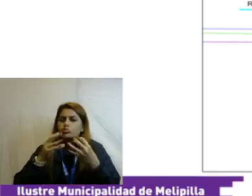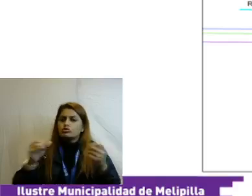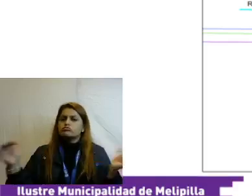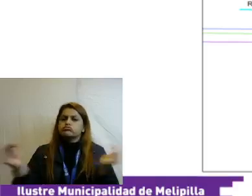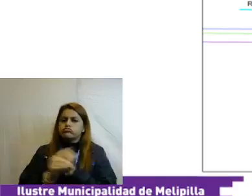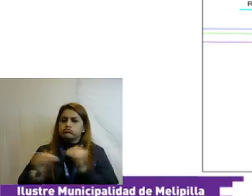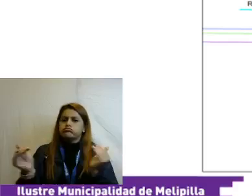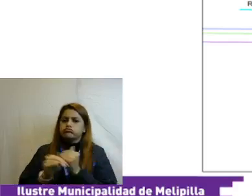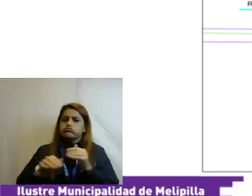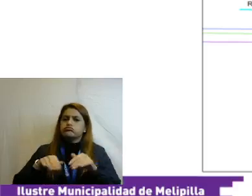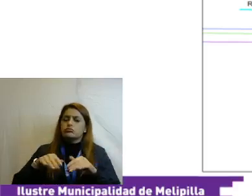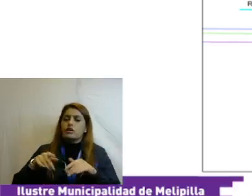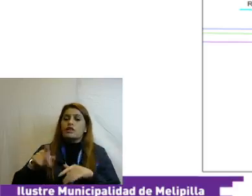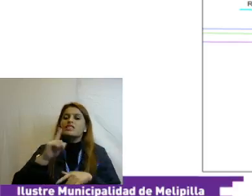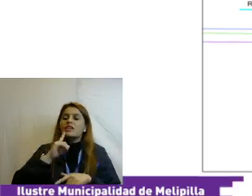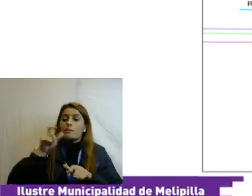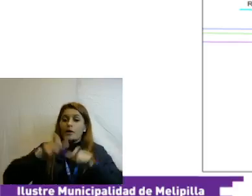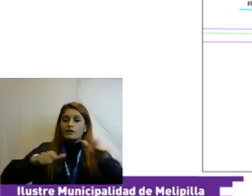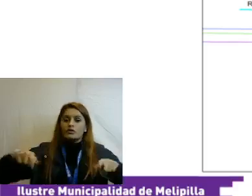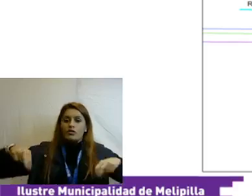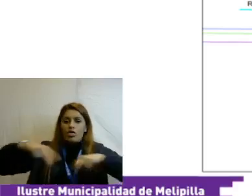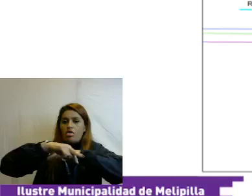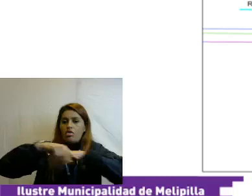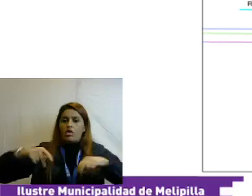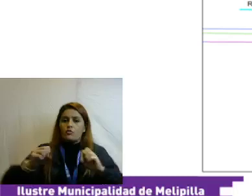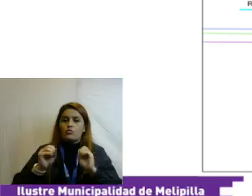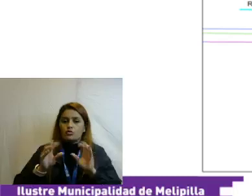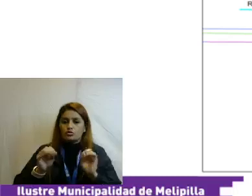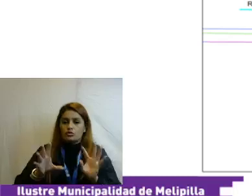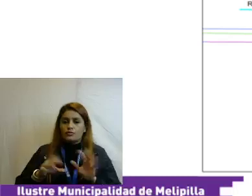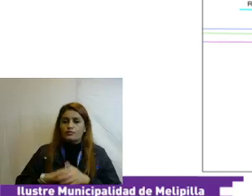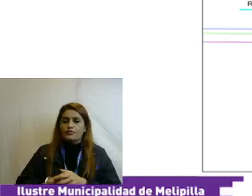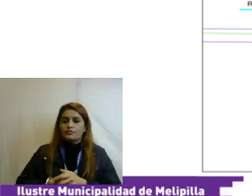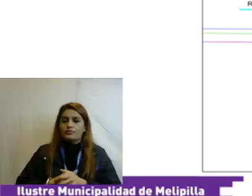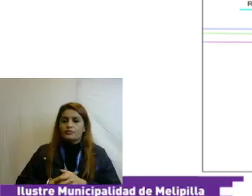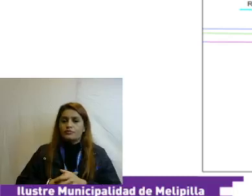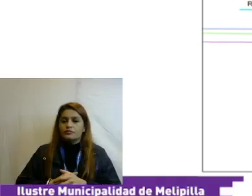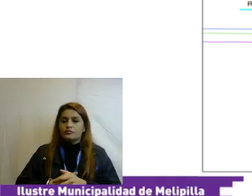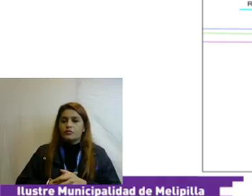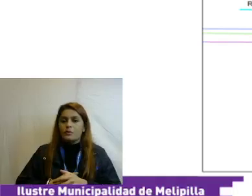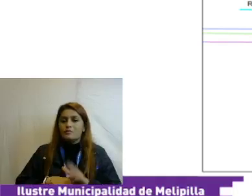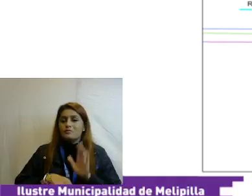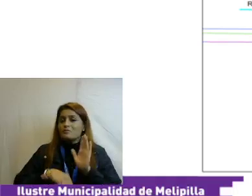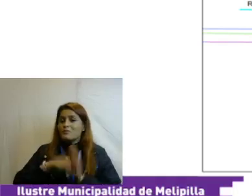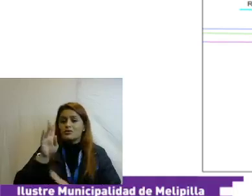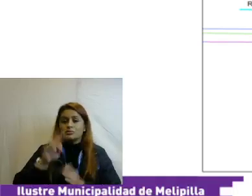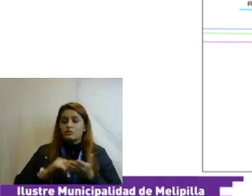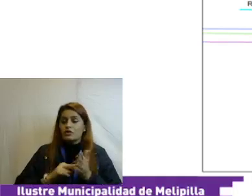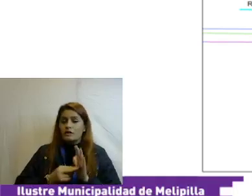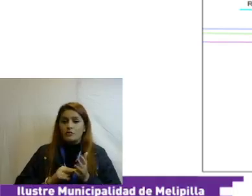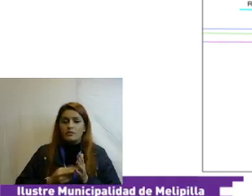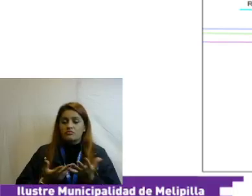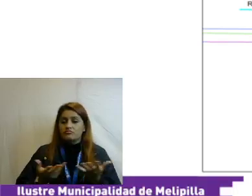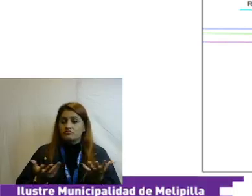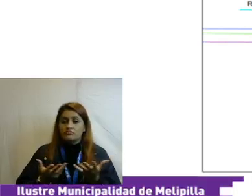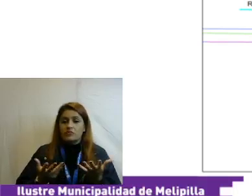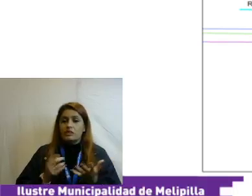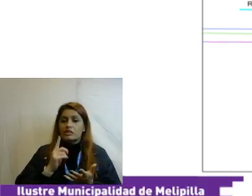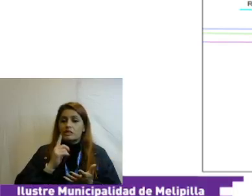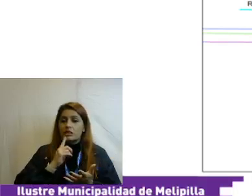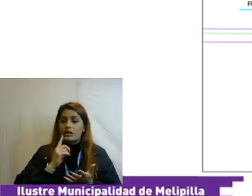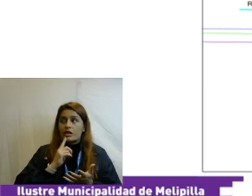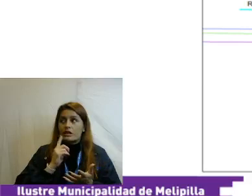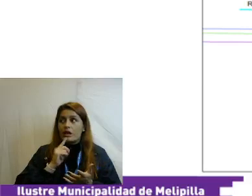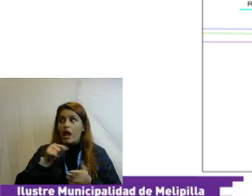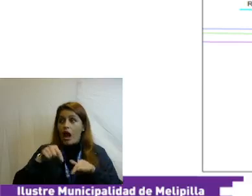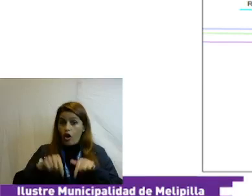por flujo peatonal. La principal problemática o situación que tiene este cruce